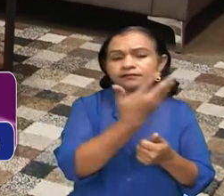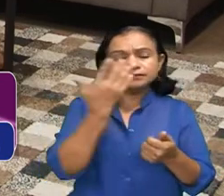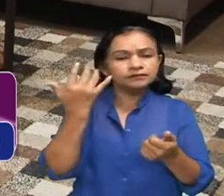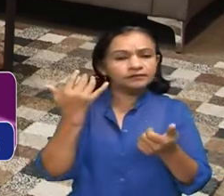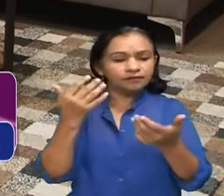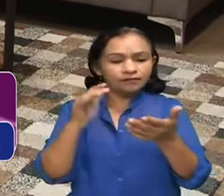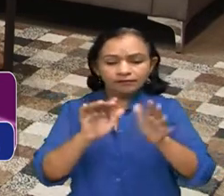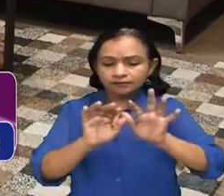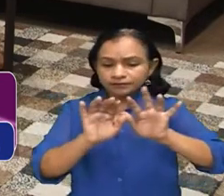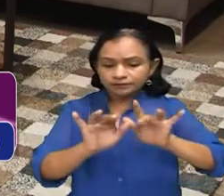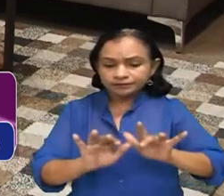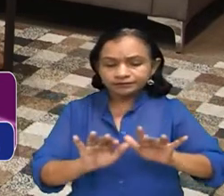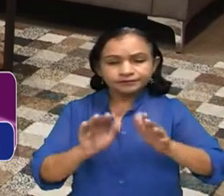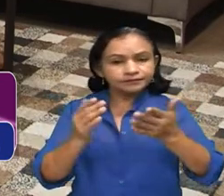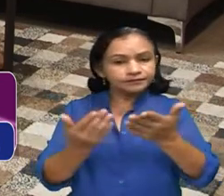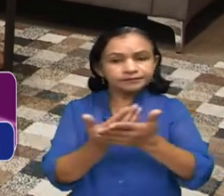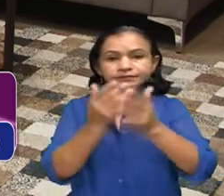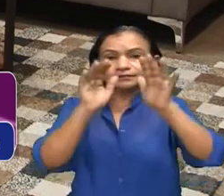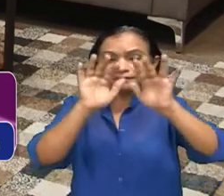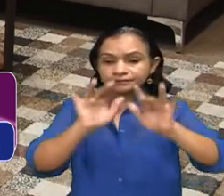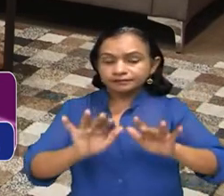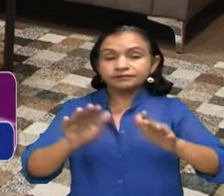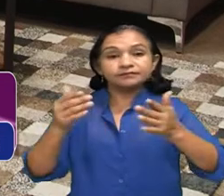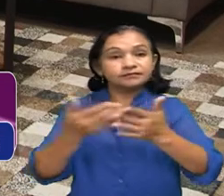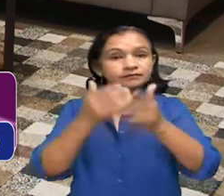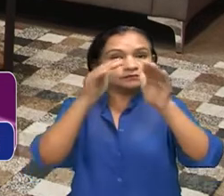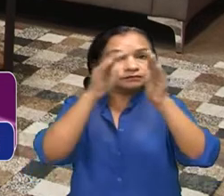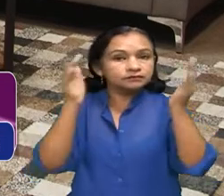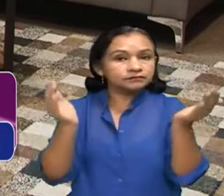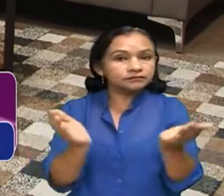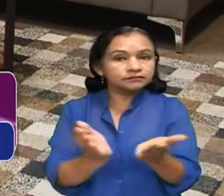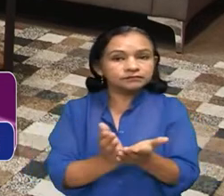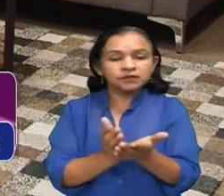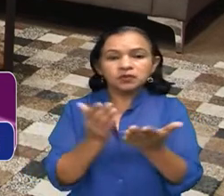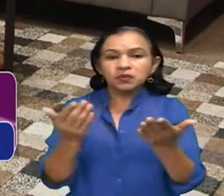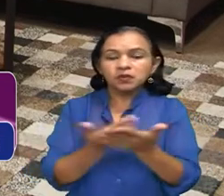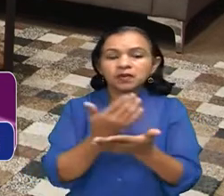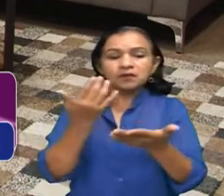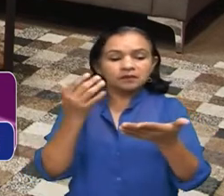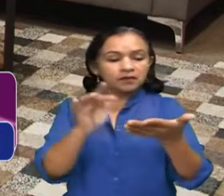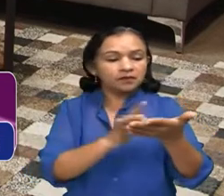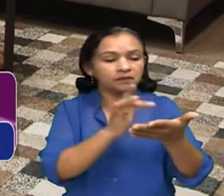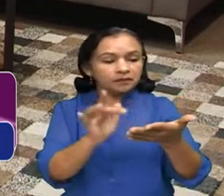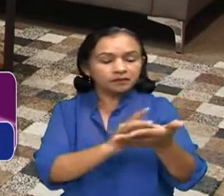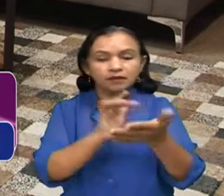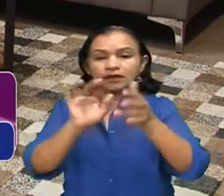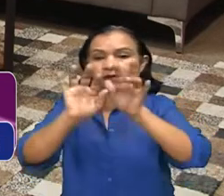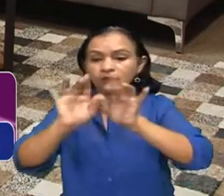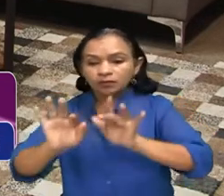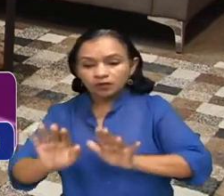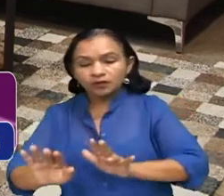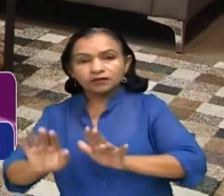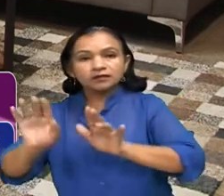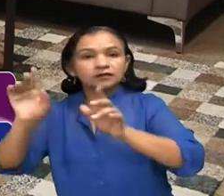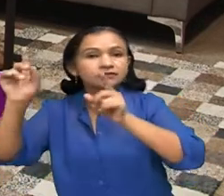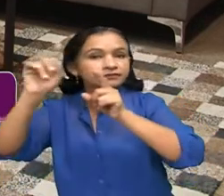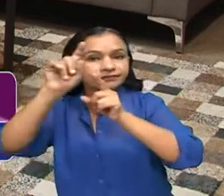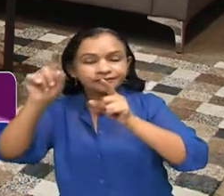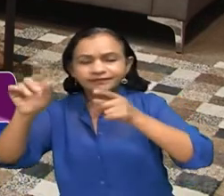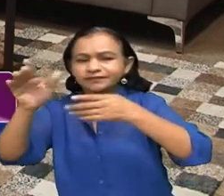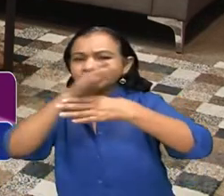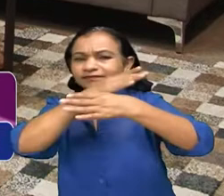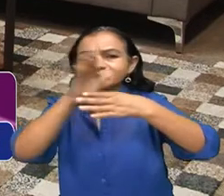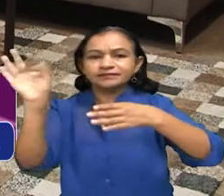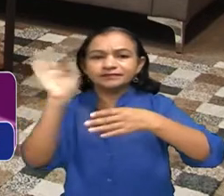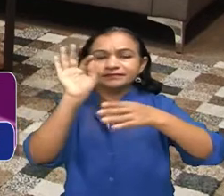mundo global diferente, ahora, claro, ¿verdad?, del tema digital. Entonces hemos venido trabajando en todos estos proyectos